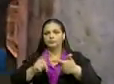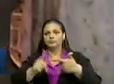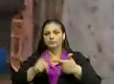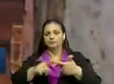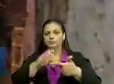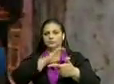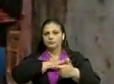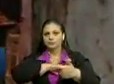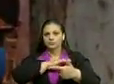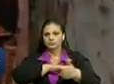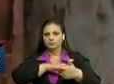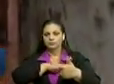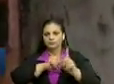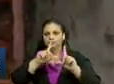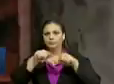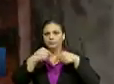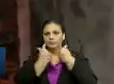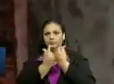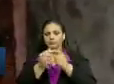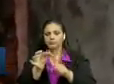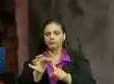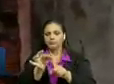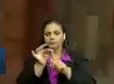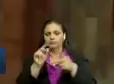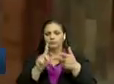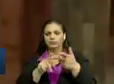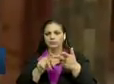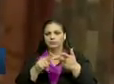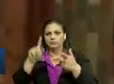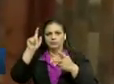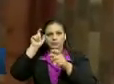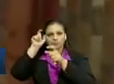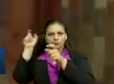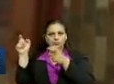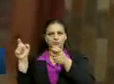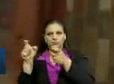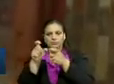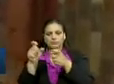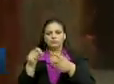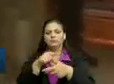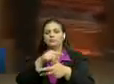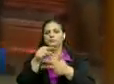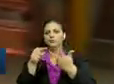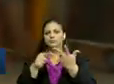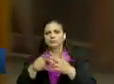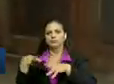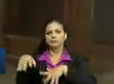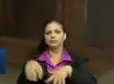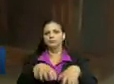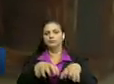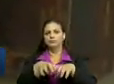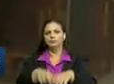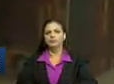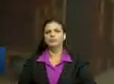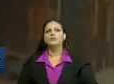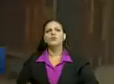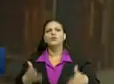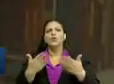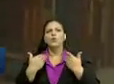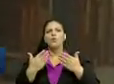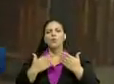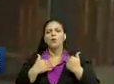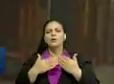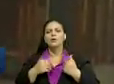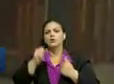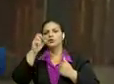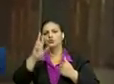Inteligencia Antidelincuencial. 17 operativos fueron ejecutados en la ciudad de Guayaquil, en sectores entre el oeste